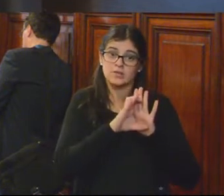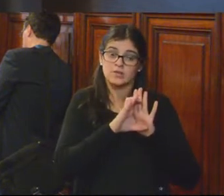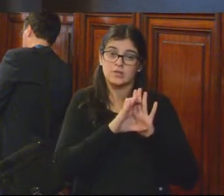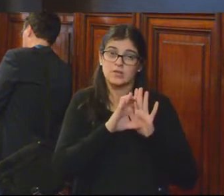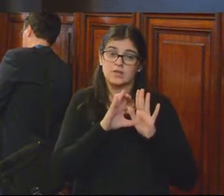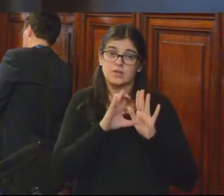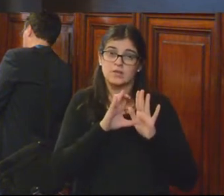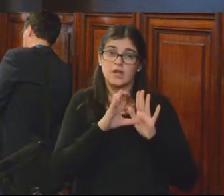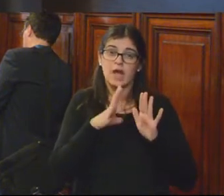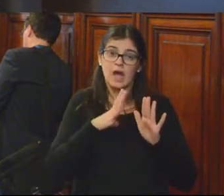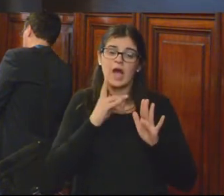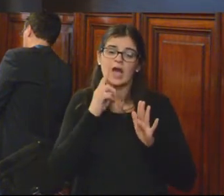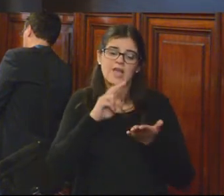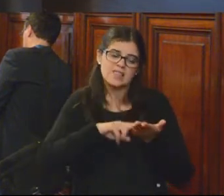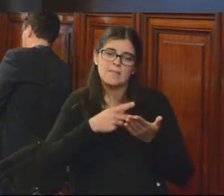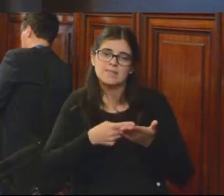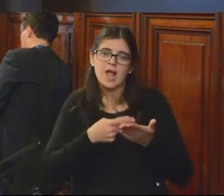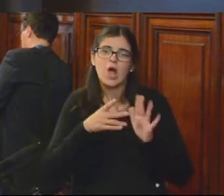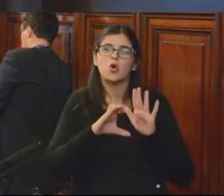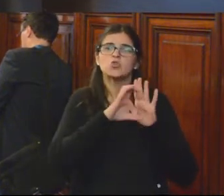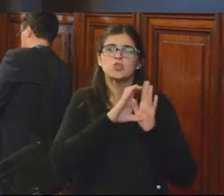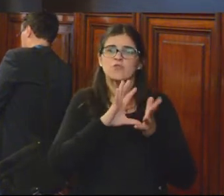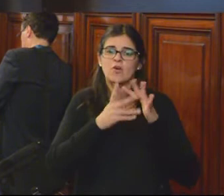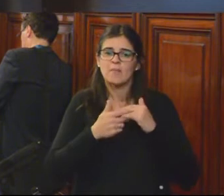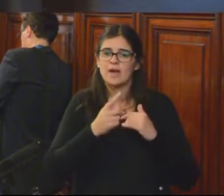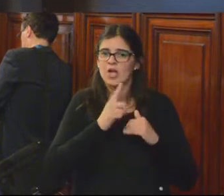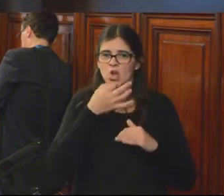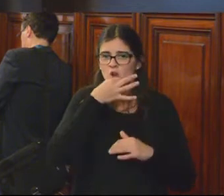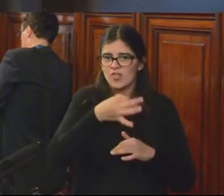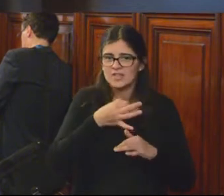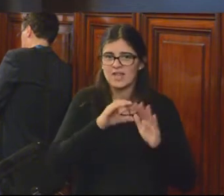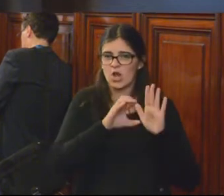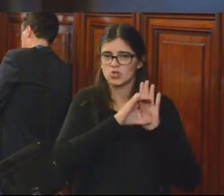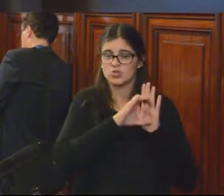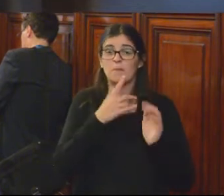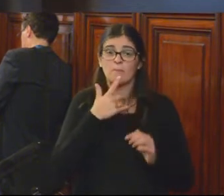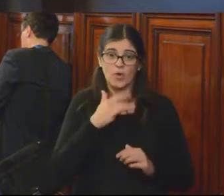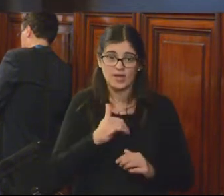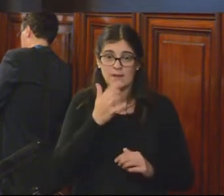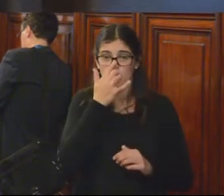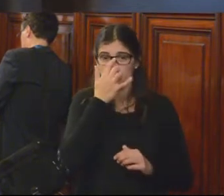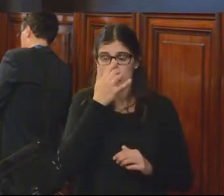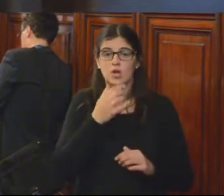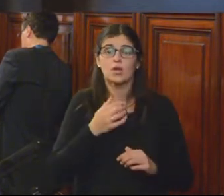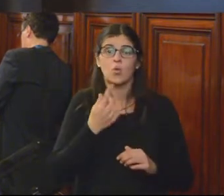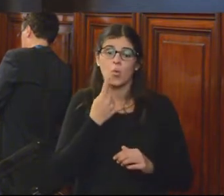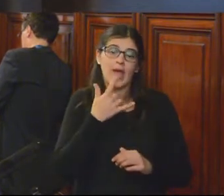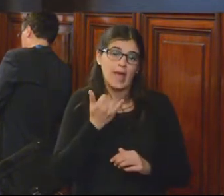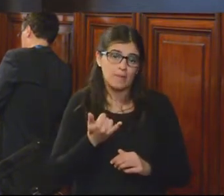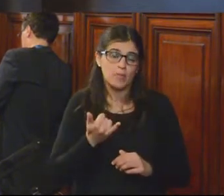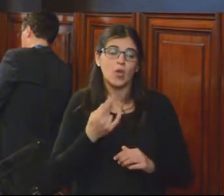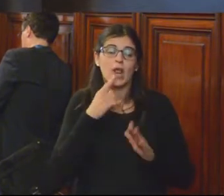ha interpretado la Constitución en términos que no lo dice la Constitución. Por ejemplo, denme un solo ejemplo.